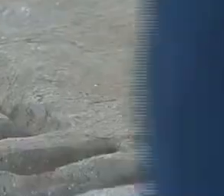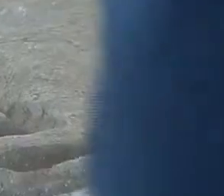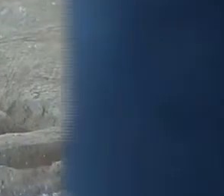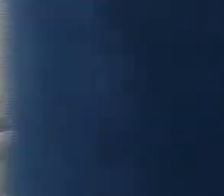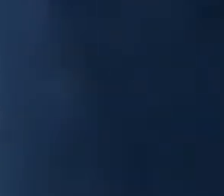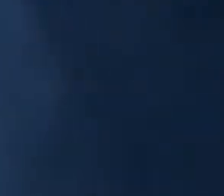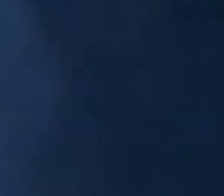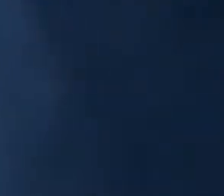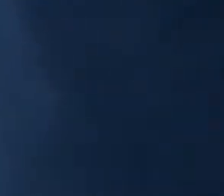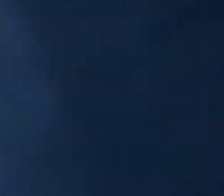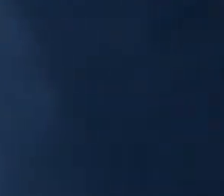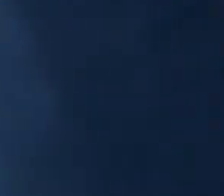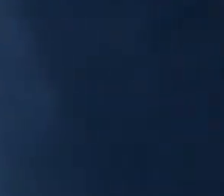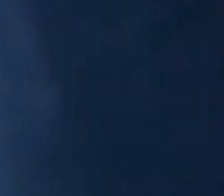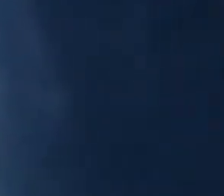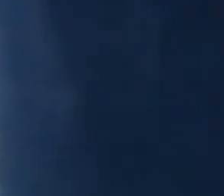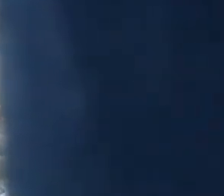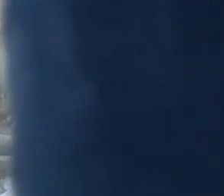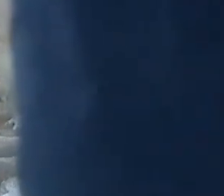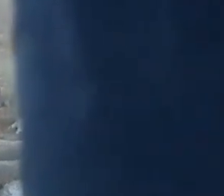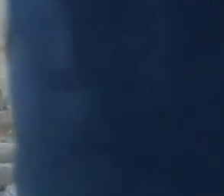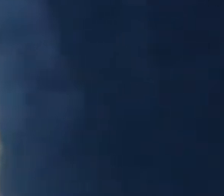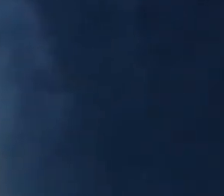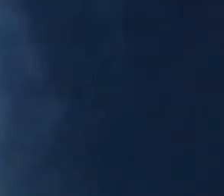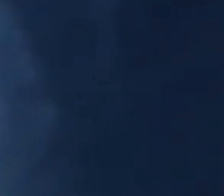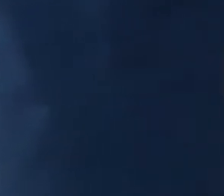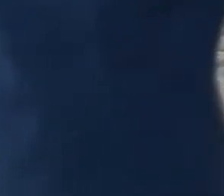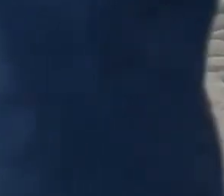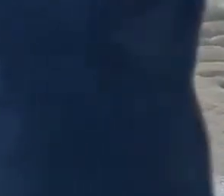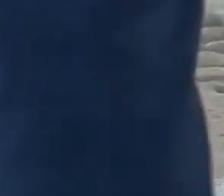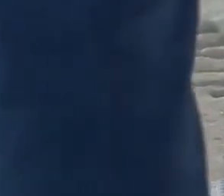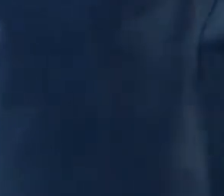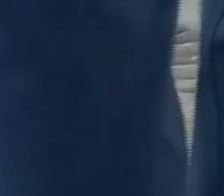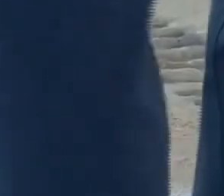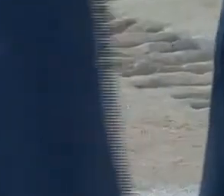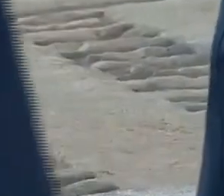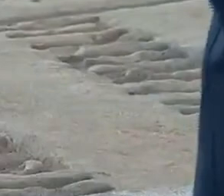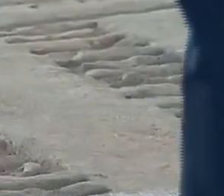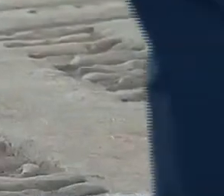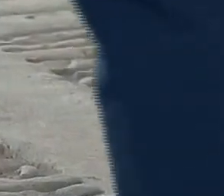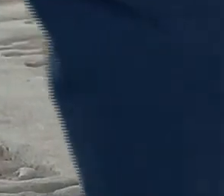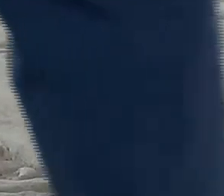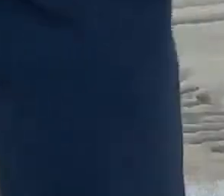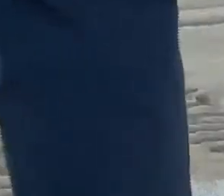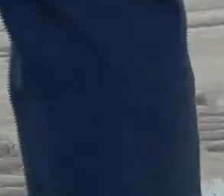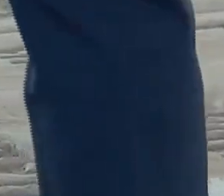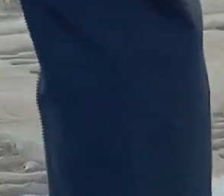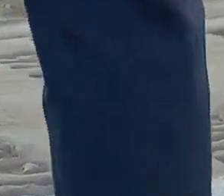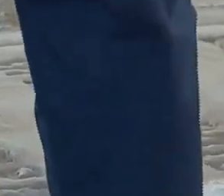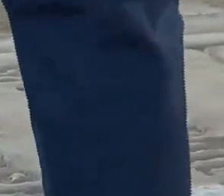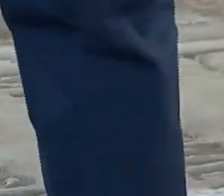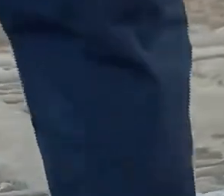Y están dejando la constancia de en qué periodo y en qué presidencia municipal se hizo.